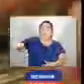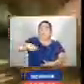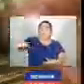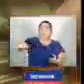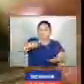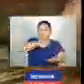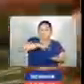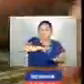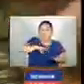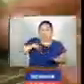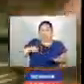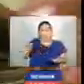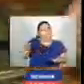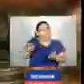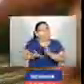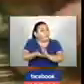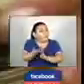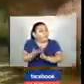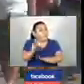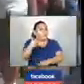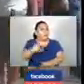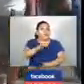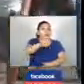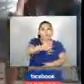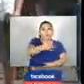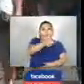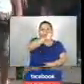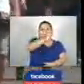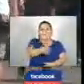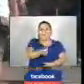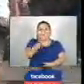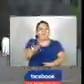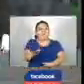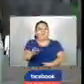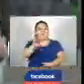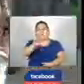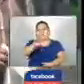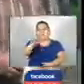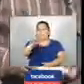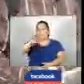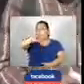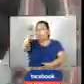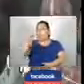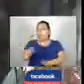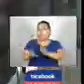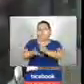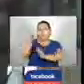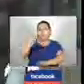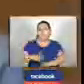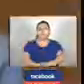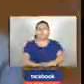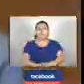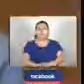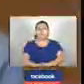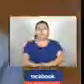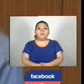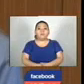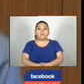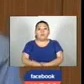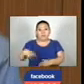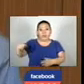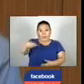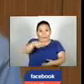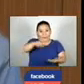positivos. Las cifras acumuladas hasta el quinto mes del año señalan crecimiento de hasta un 51.1%. Reflejaron un valor